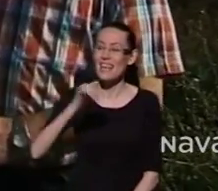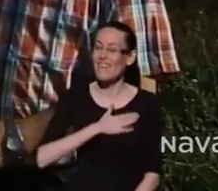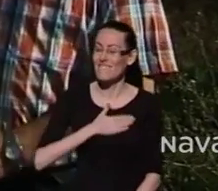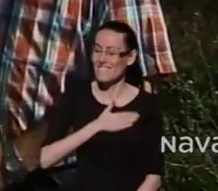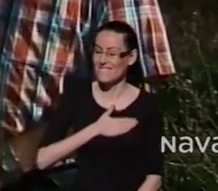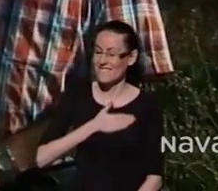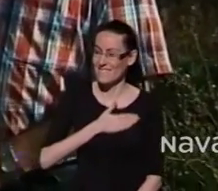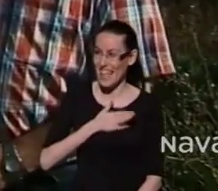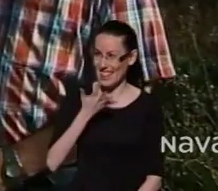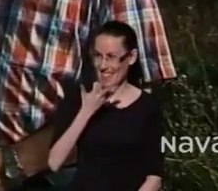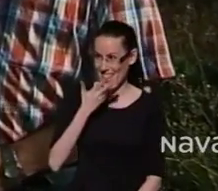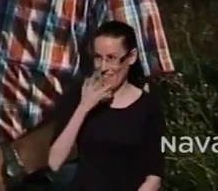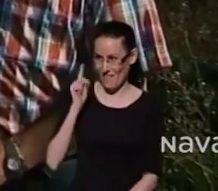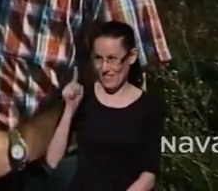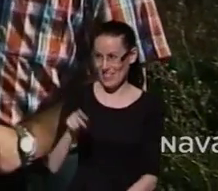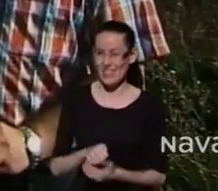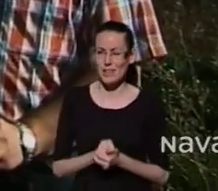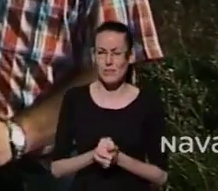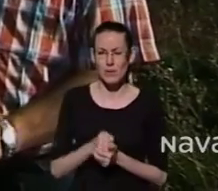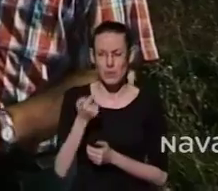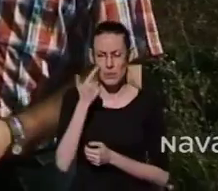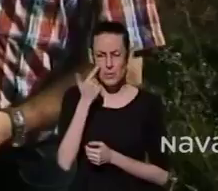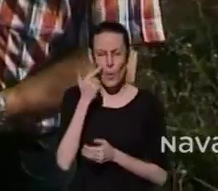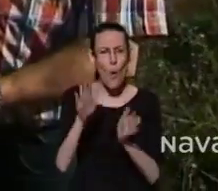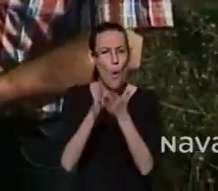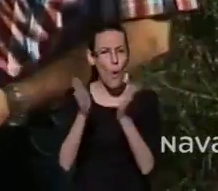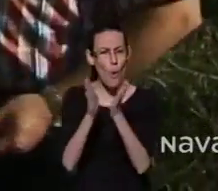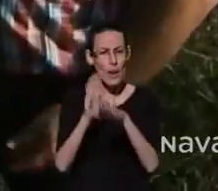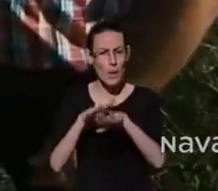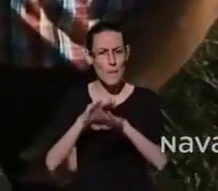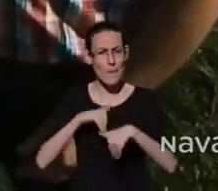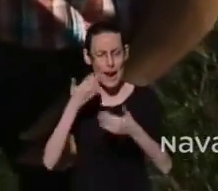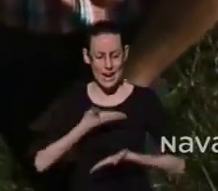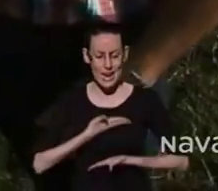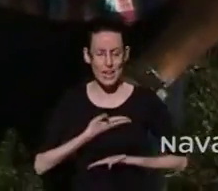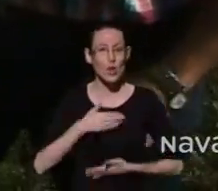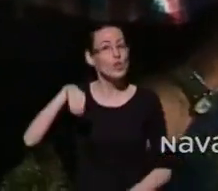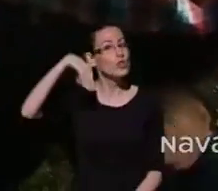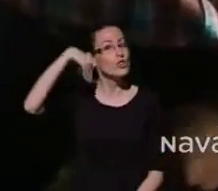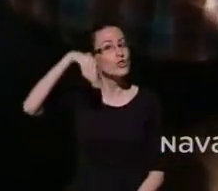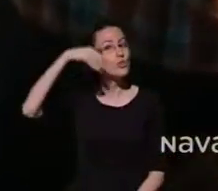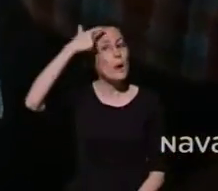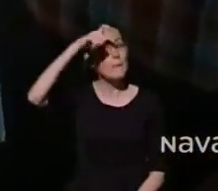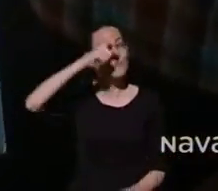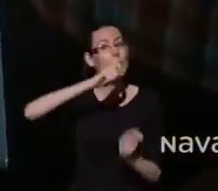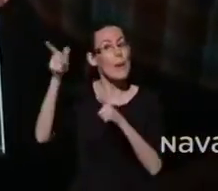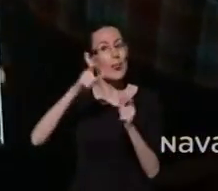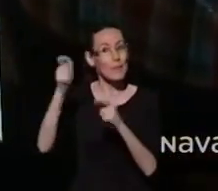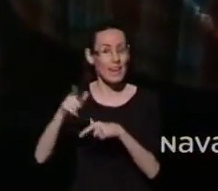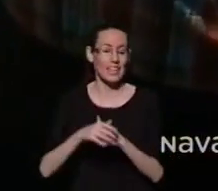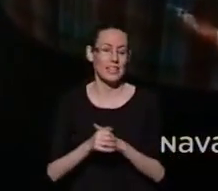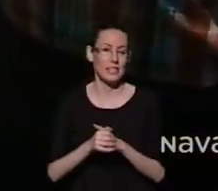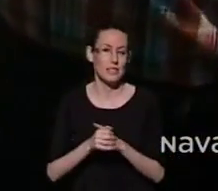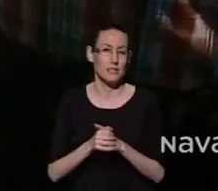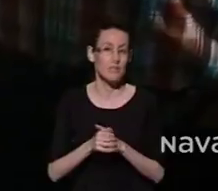Encantada de conocerte. Muy bien. Ya veo que me has traído un libro para regalarme. ¿Sí? Zumbilla, pueblo de emigrantes. Y hay que decir que